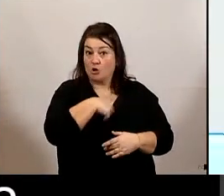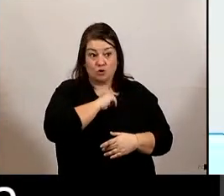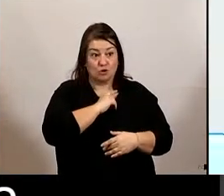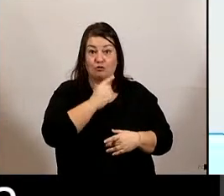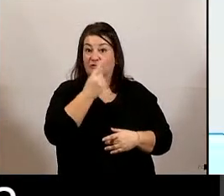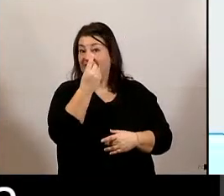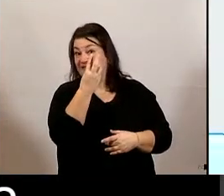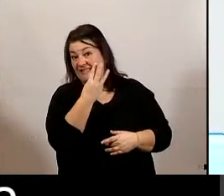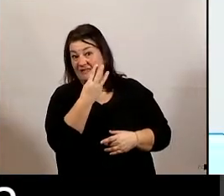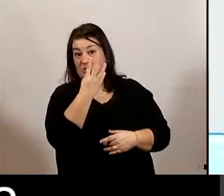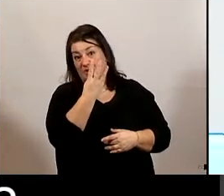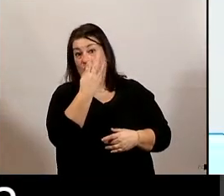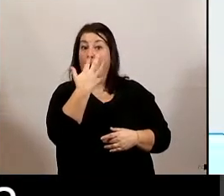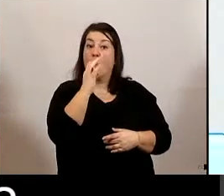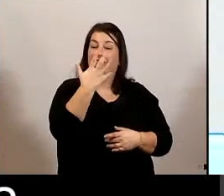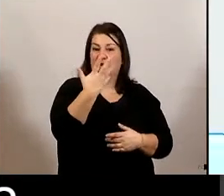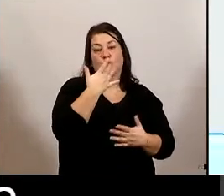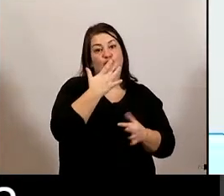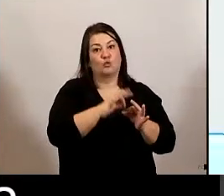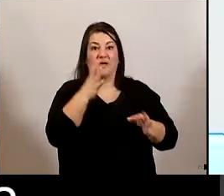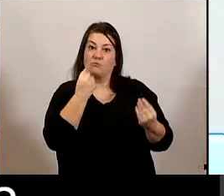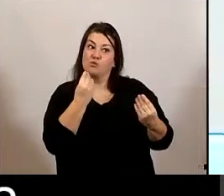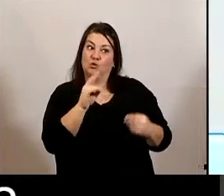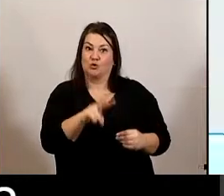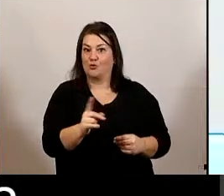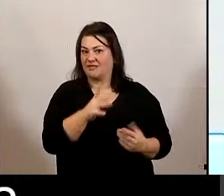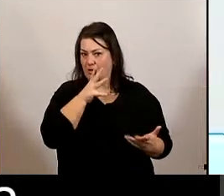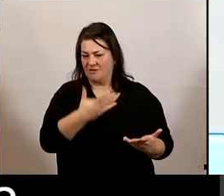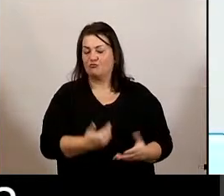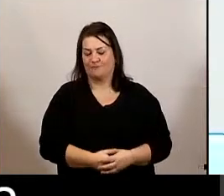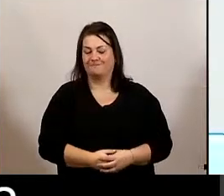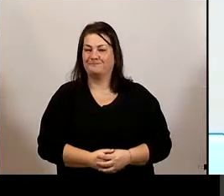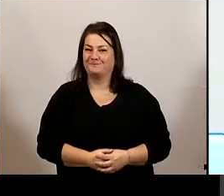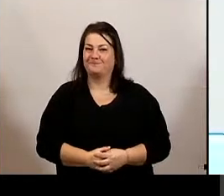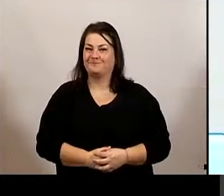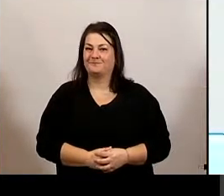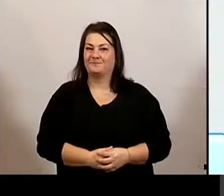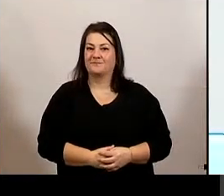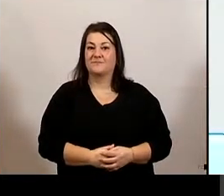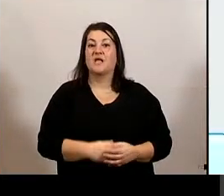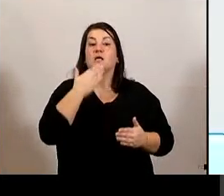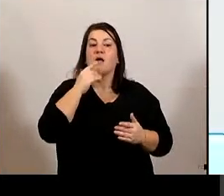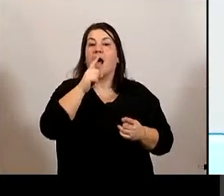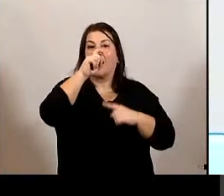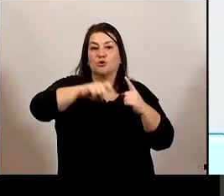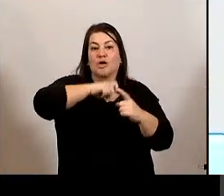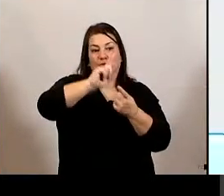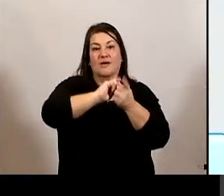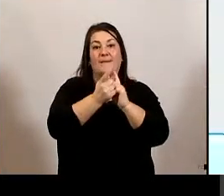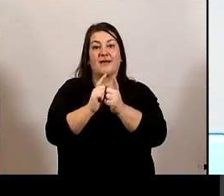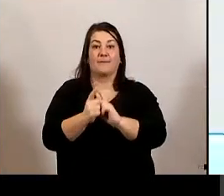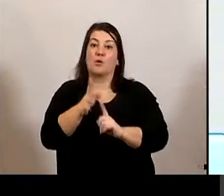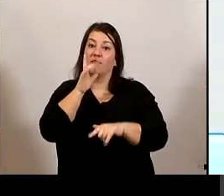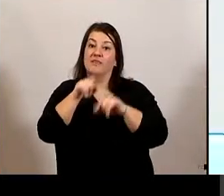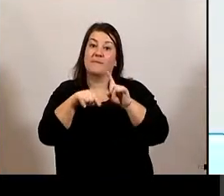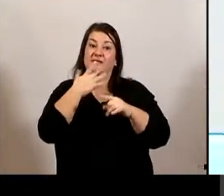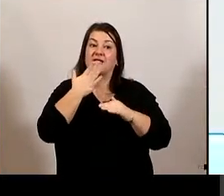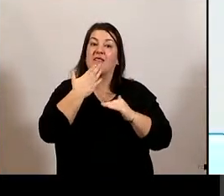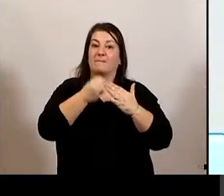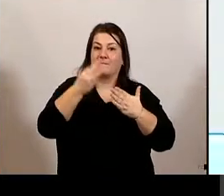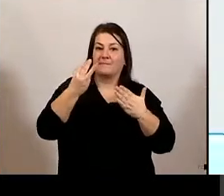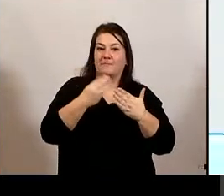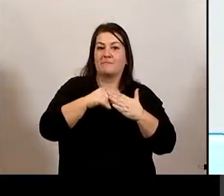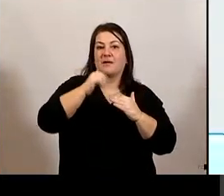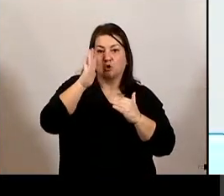4 y 5, afortunadamente no son muchos en este momento. Y cambiará cada año, porque dependerá de que se hagan mayores o de